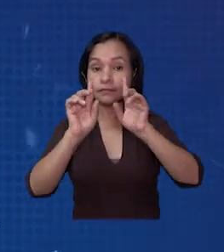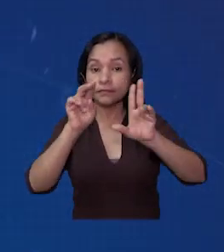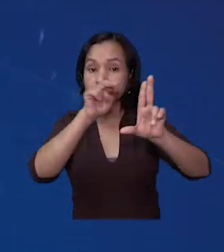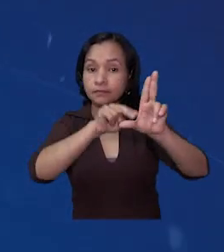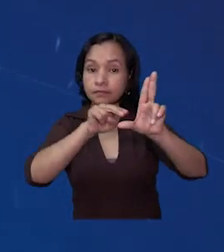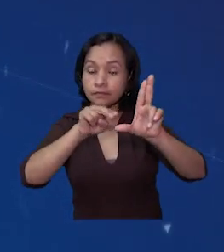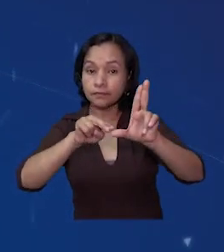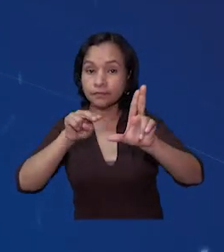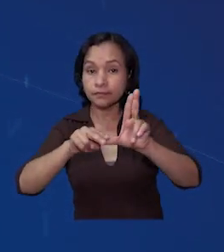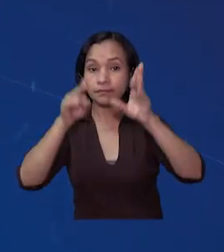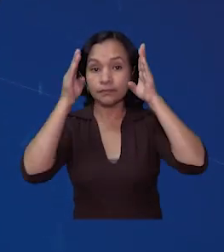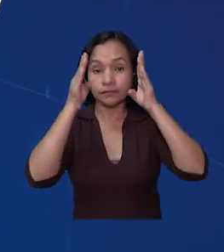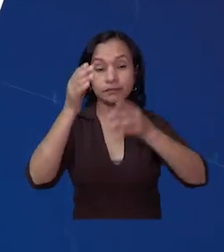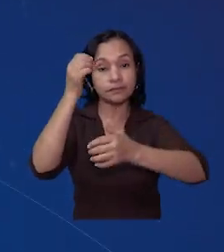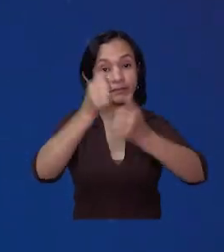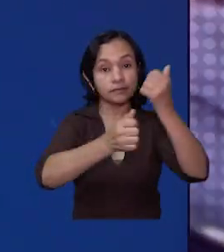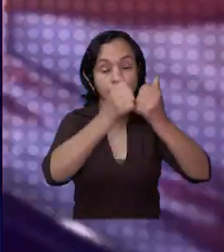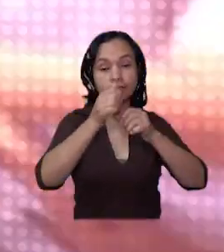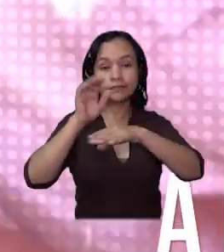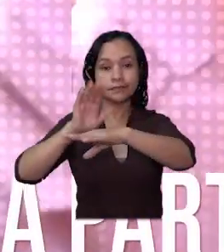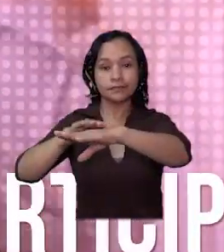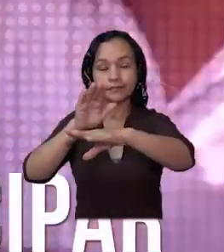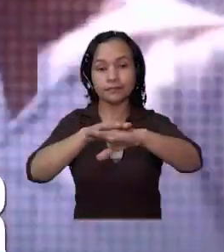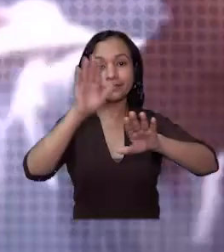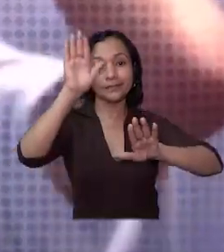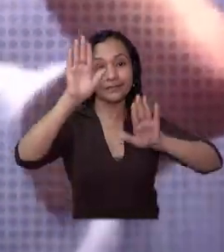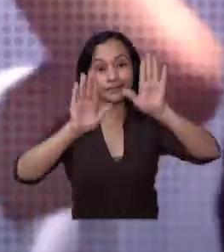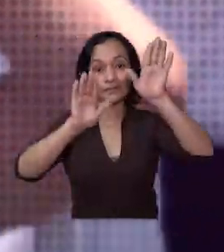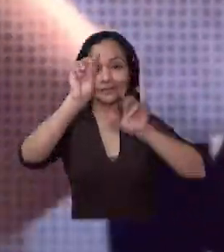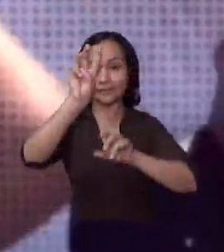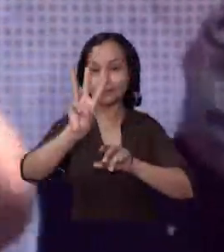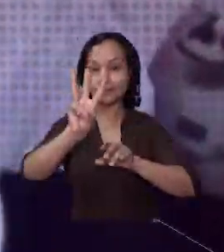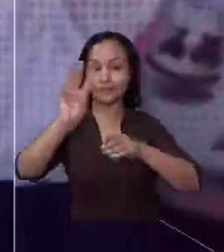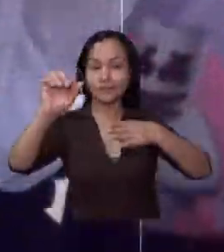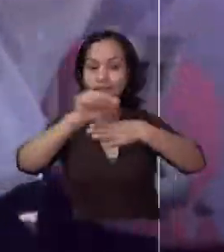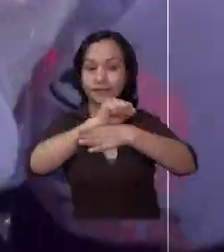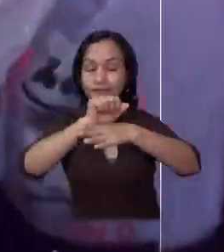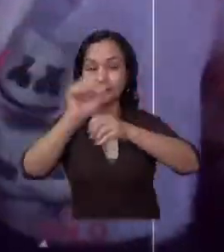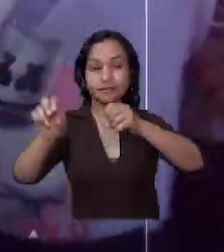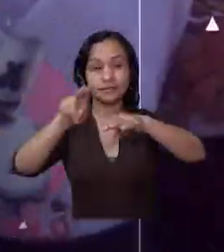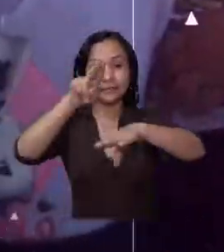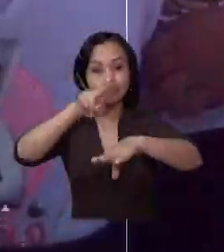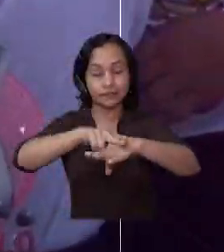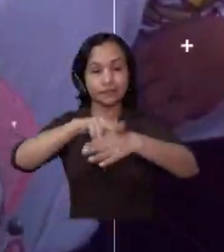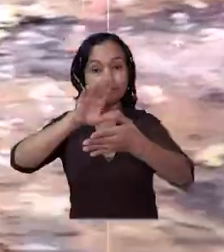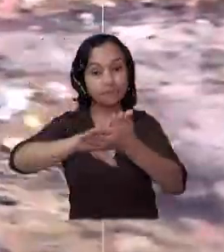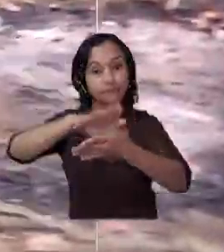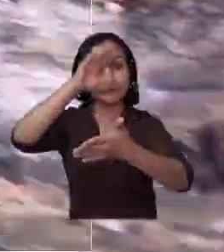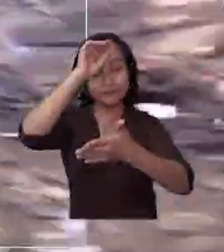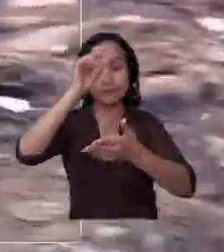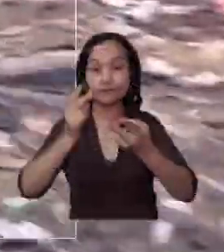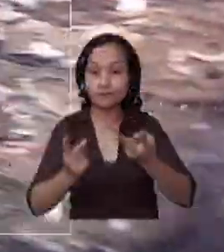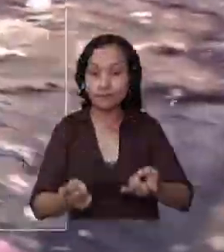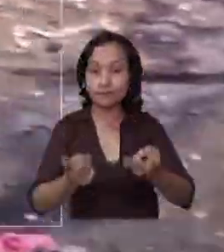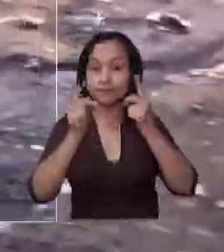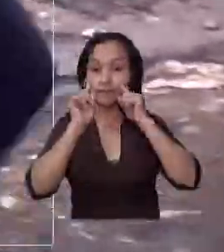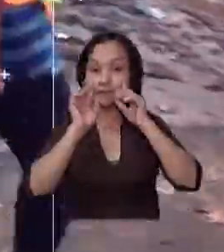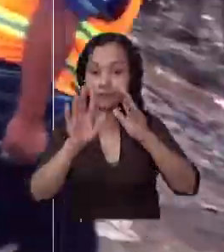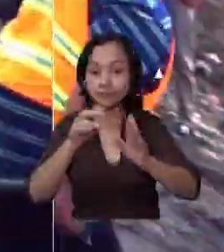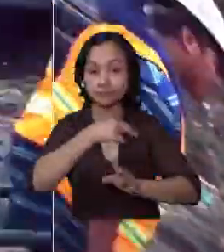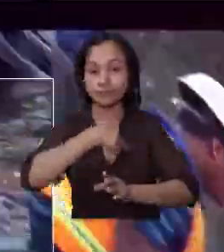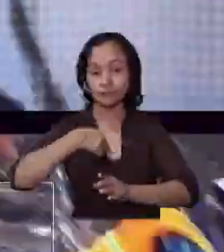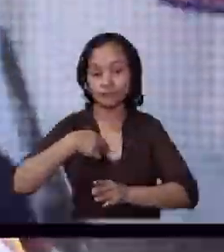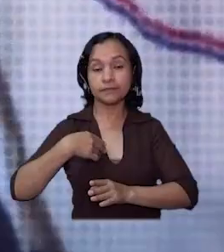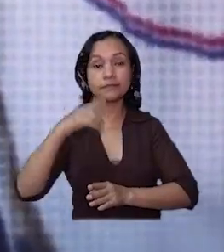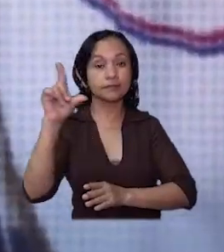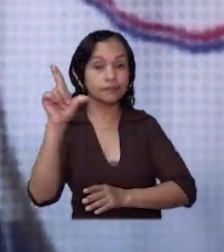Prevención, Mitigación y Atención a Desastres te invitan a participar en el tercer ejercicio nacional de preparación y protección de la vida a